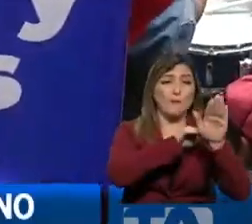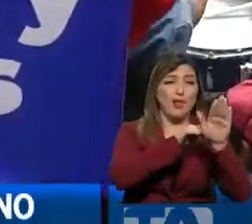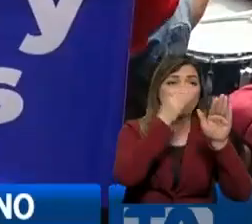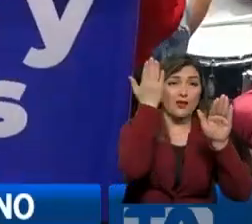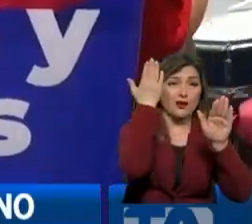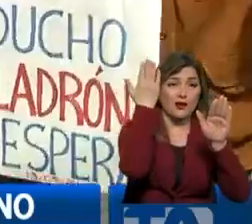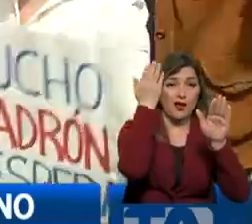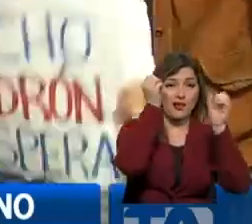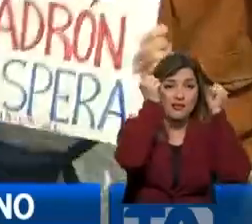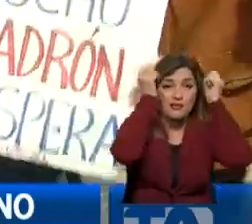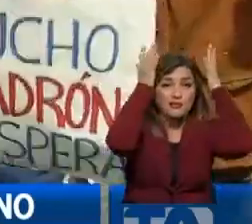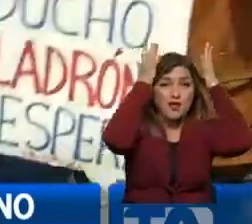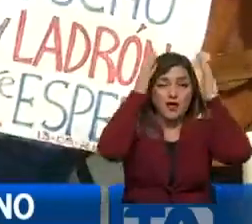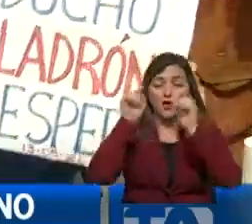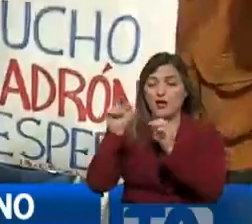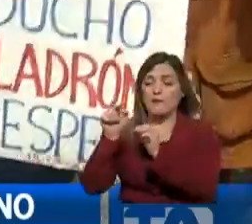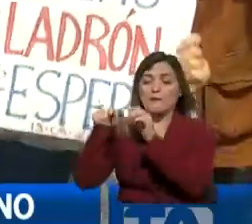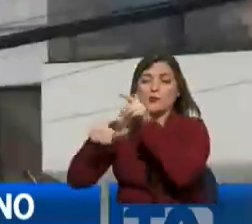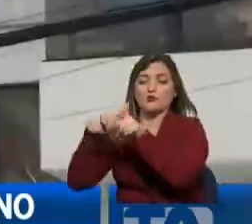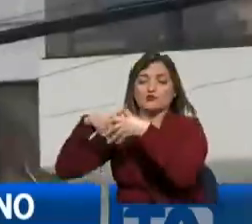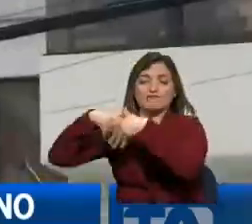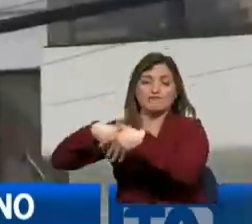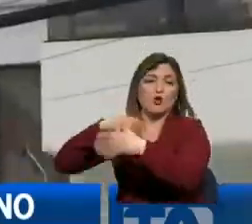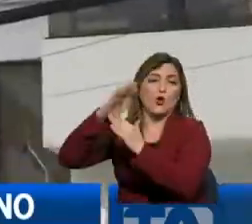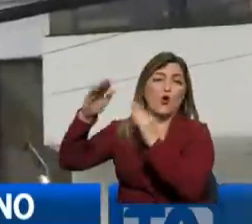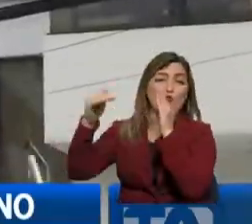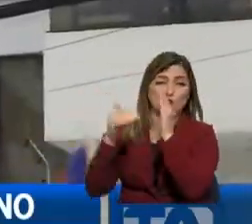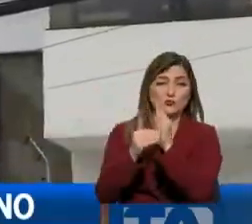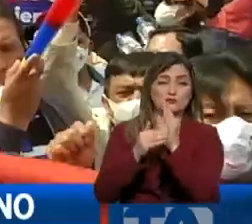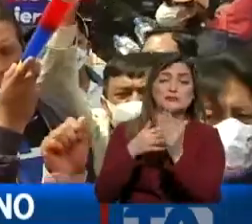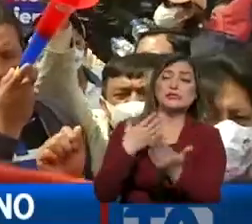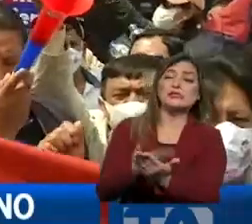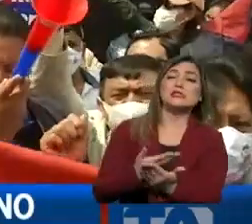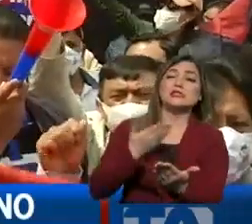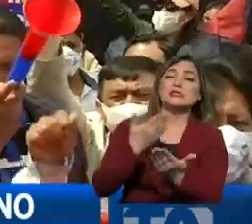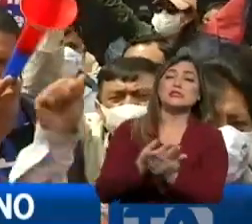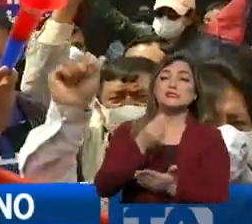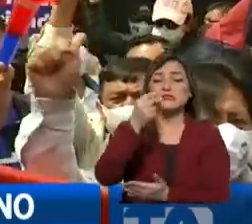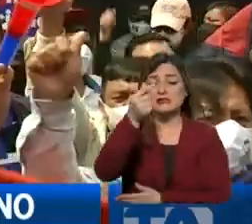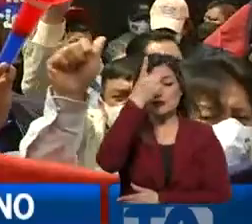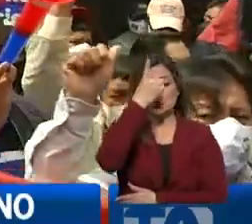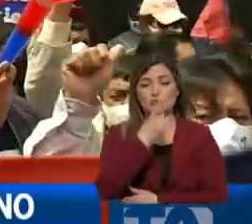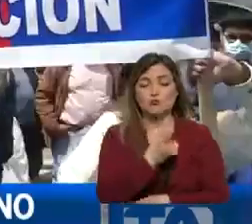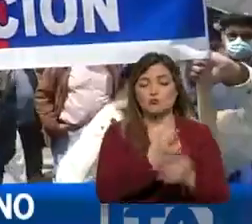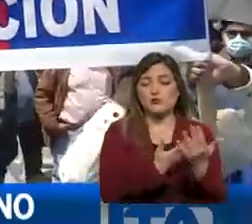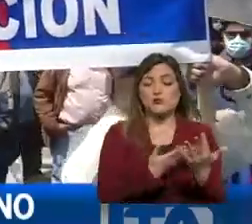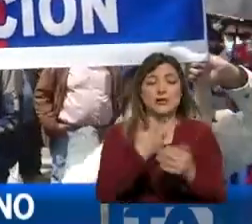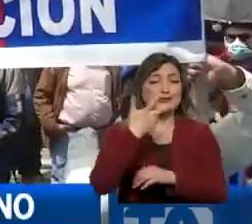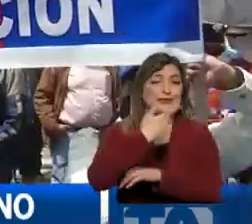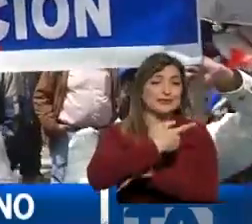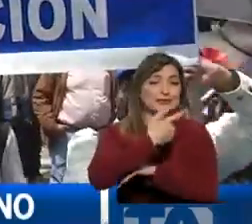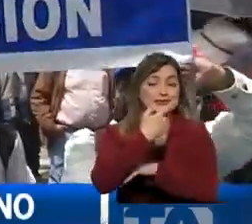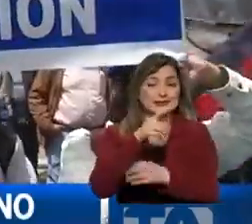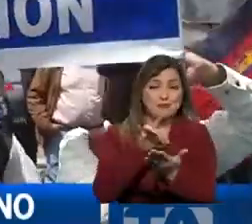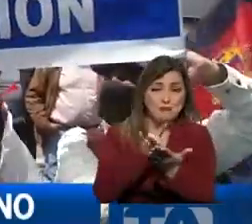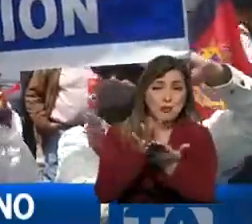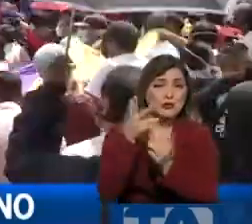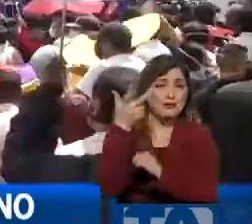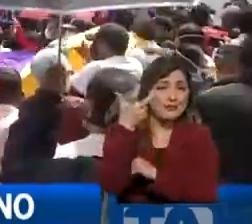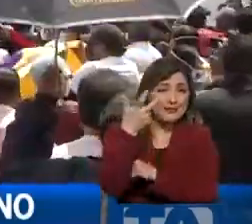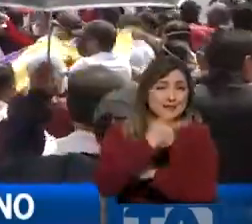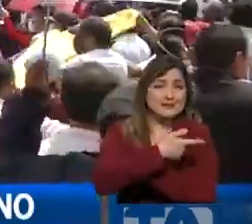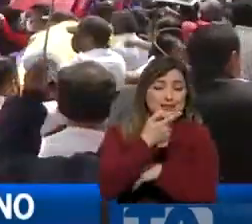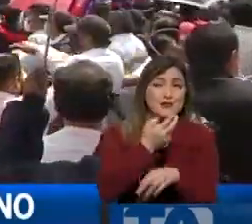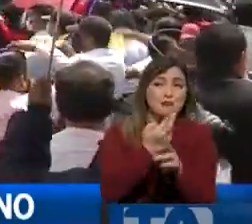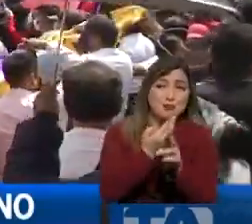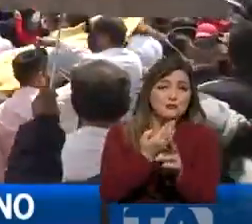del alcalde Jorge Yunda pidiendo que el organismo se pronuncie con celeridad, pues luego de 13 días de su remoción esperan una respuesta para la